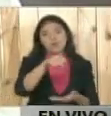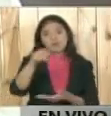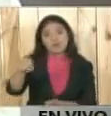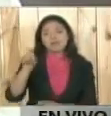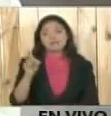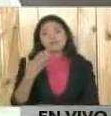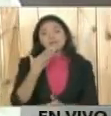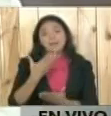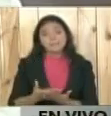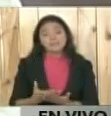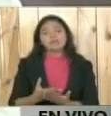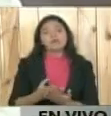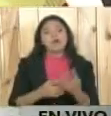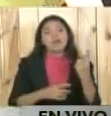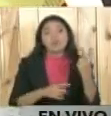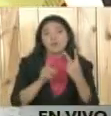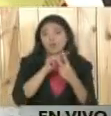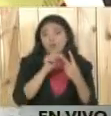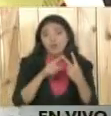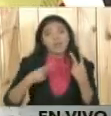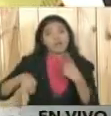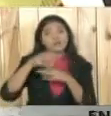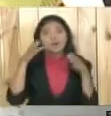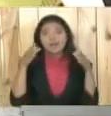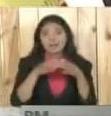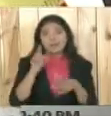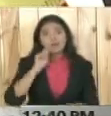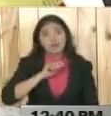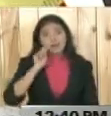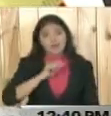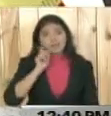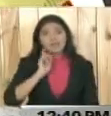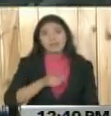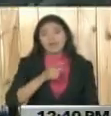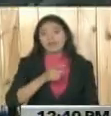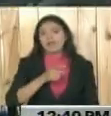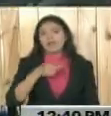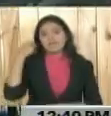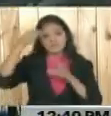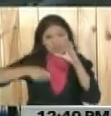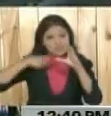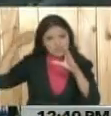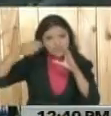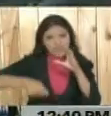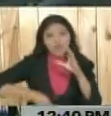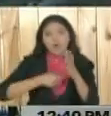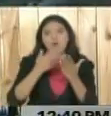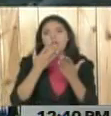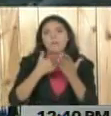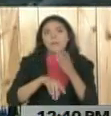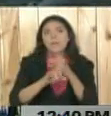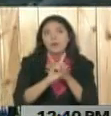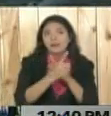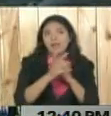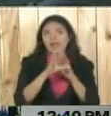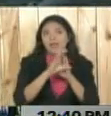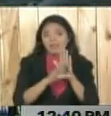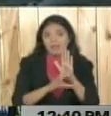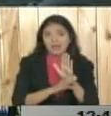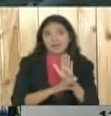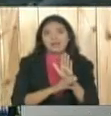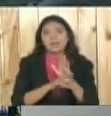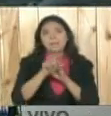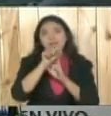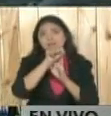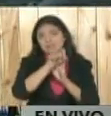pido a ti, a Pascualina y a todo el equipo de ustedes que hagan un conjunto de videos por cada capítulo del libro para sí, que se lo